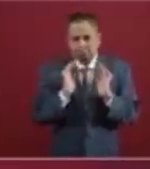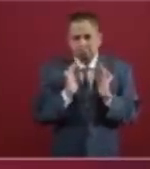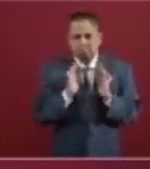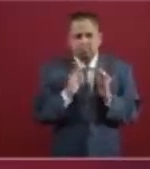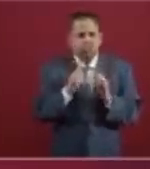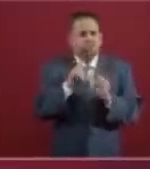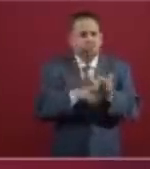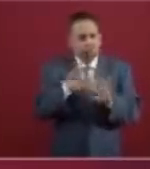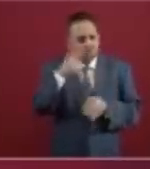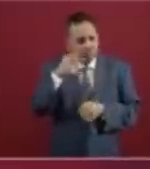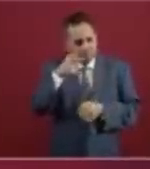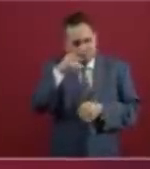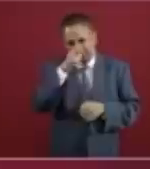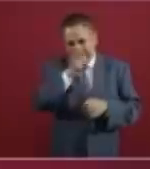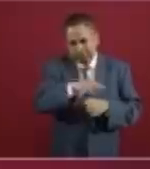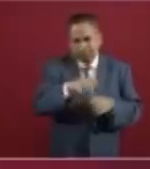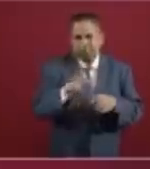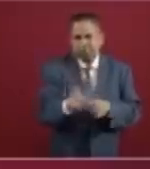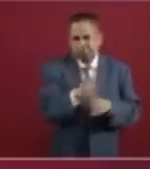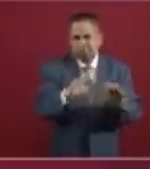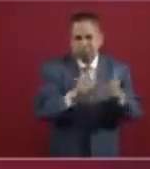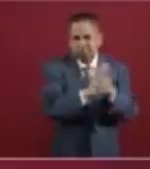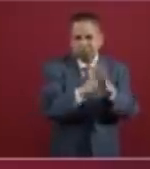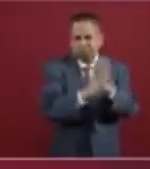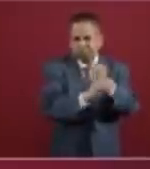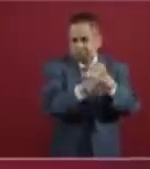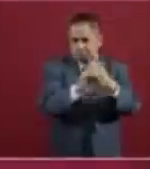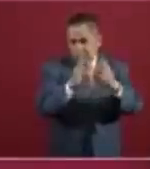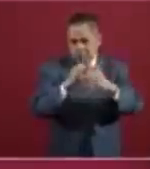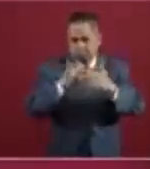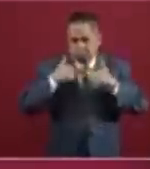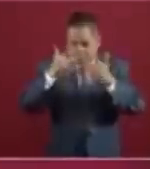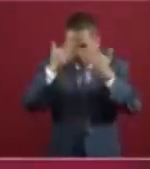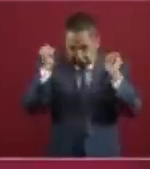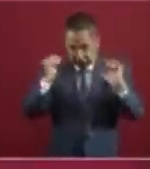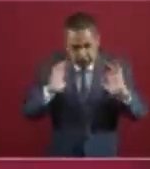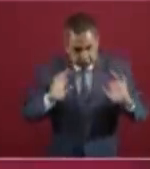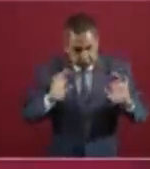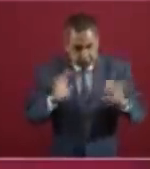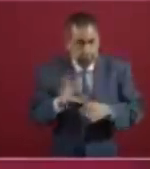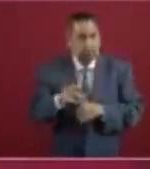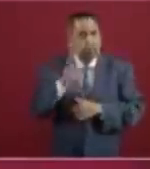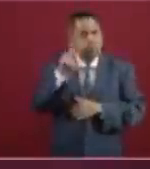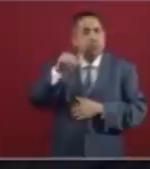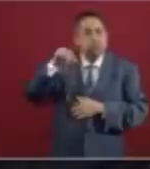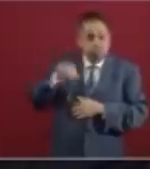alguna frecuencia en los pueblos, pero hoy